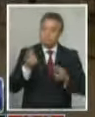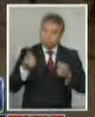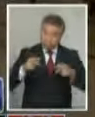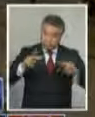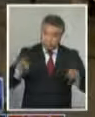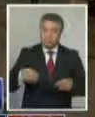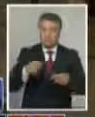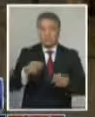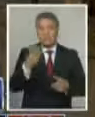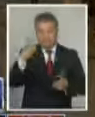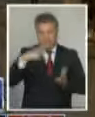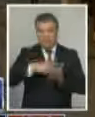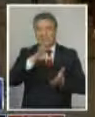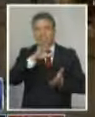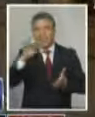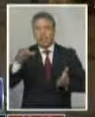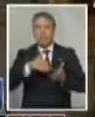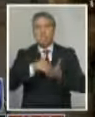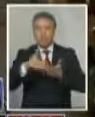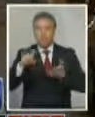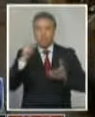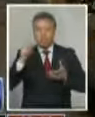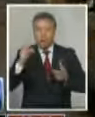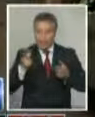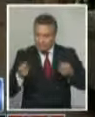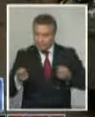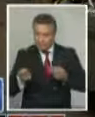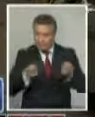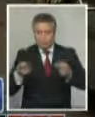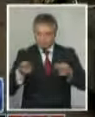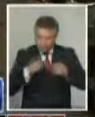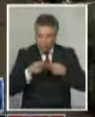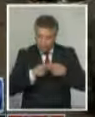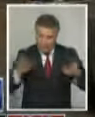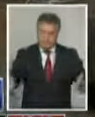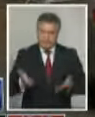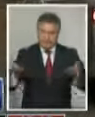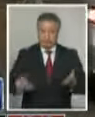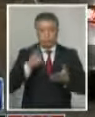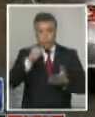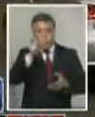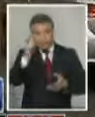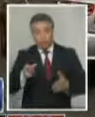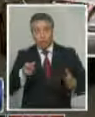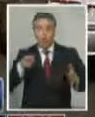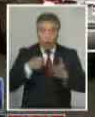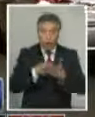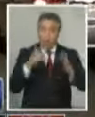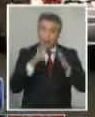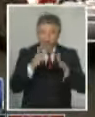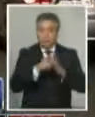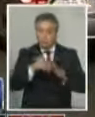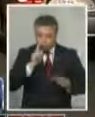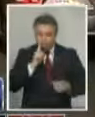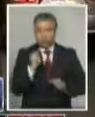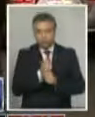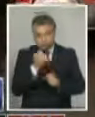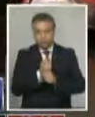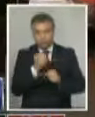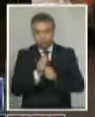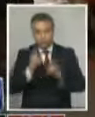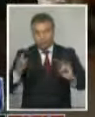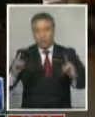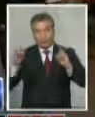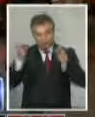de dólares en crédito potencial para reactivar nuestra economía, porque cuando una persona se compra una casa, esto está generando empleo en el sector de la